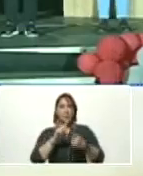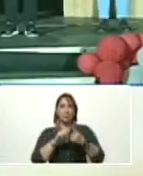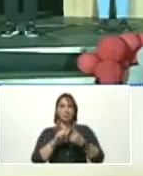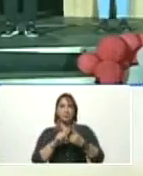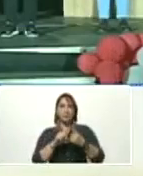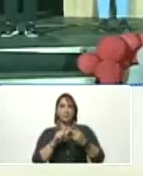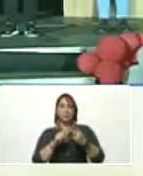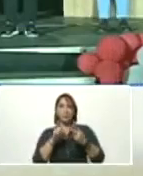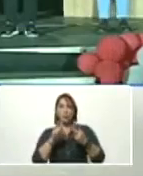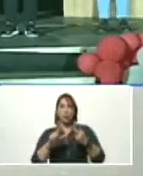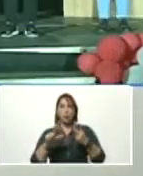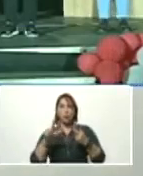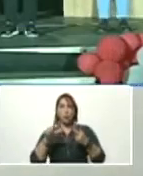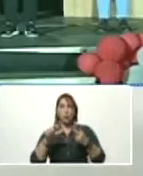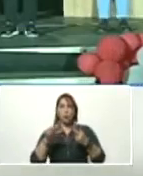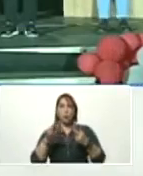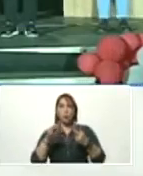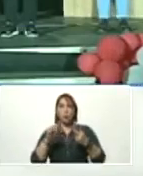Luz Mialit